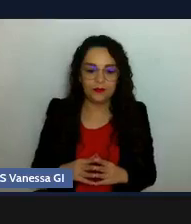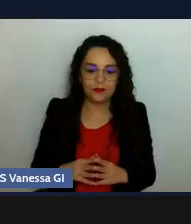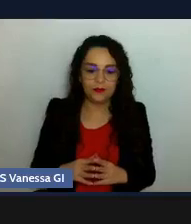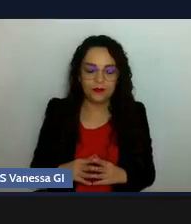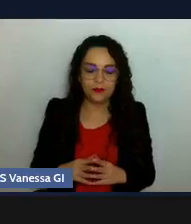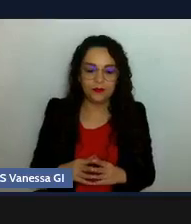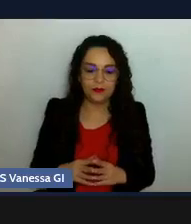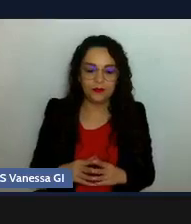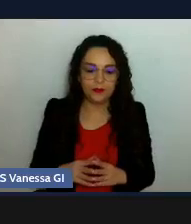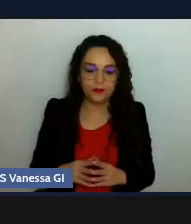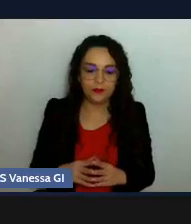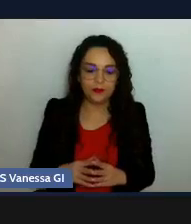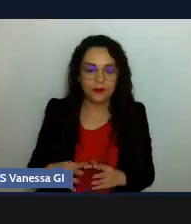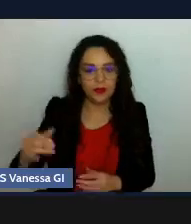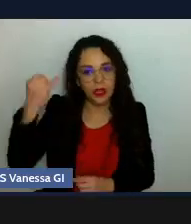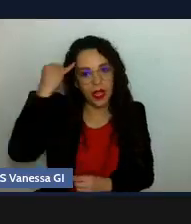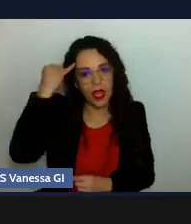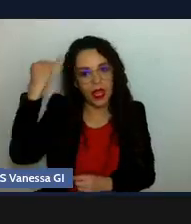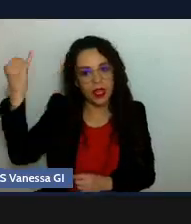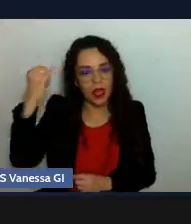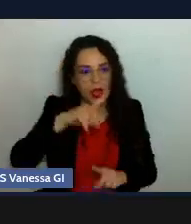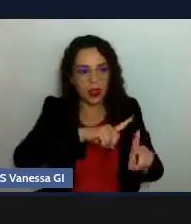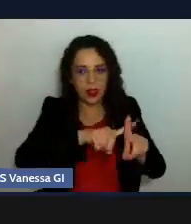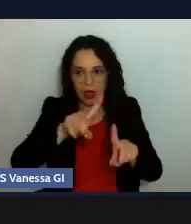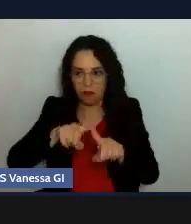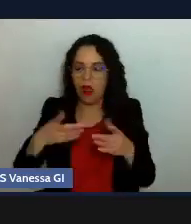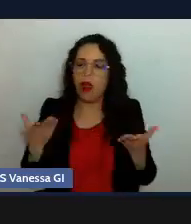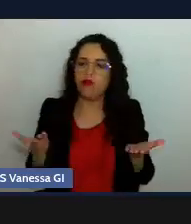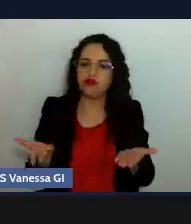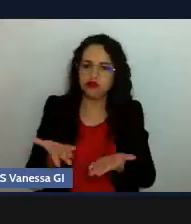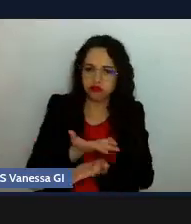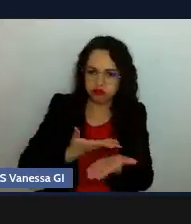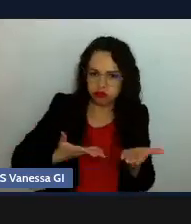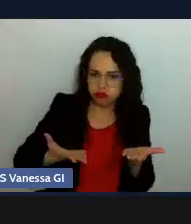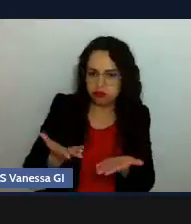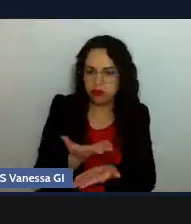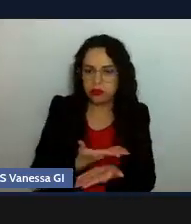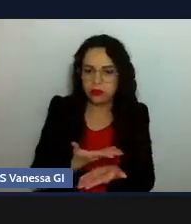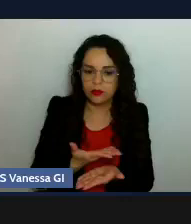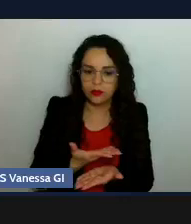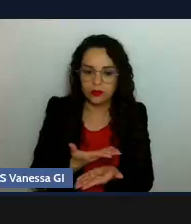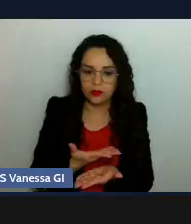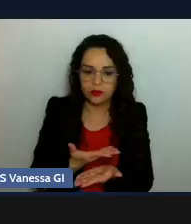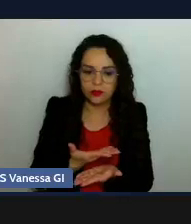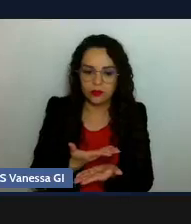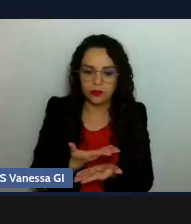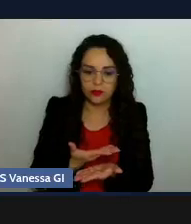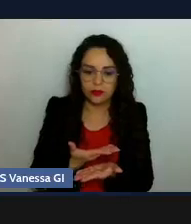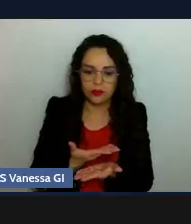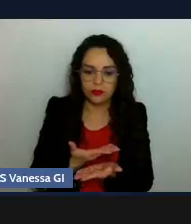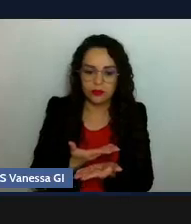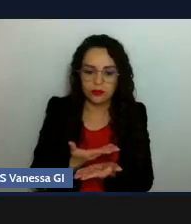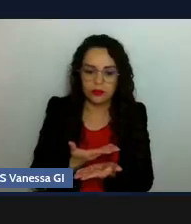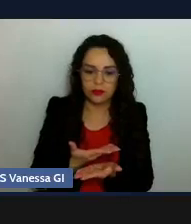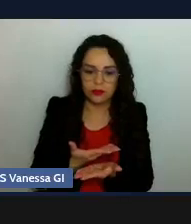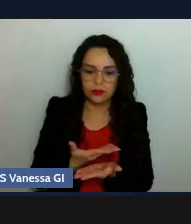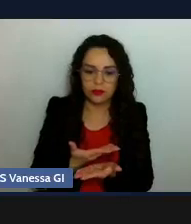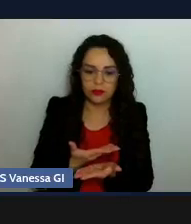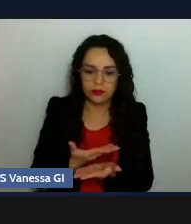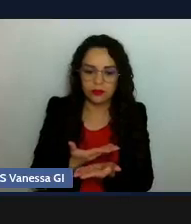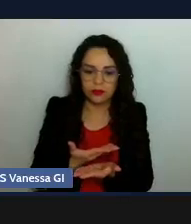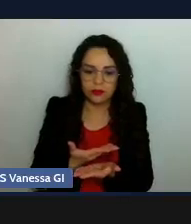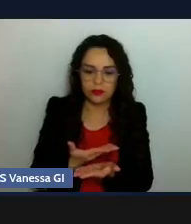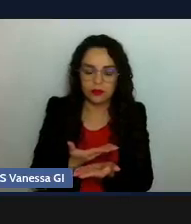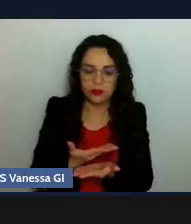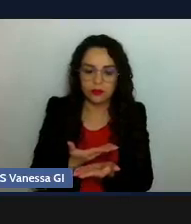Bueno, intercambio de ideas. No sé si alguien puede acceder al chat. ¿Alguien ha escuchado o